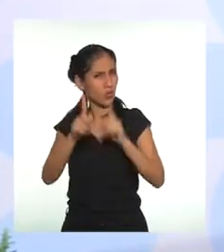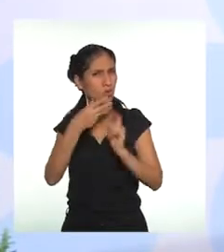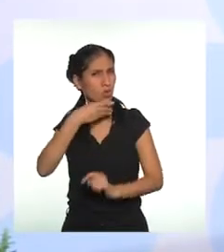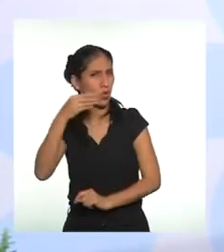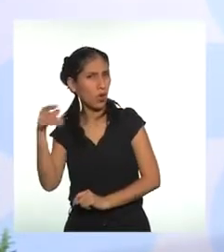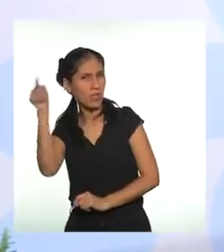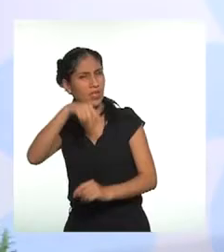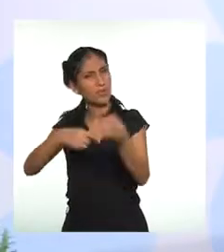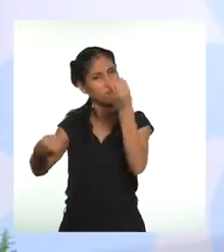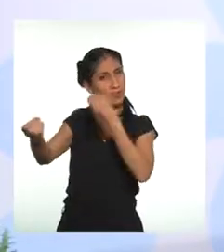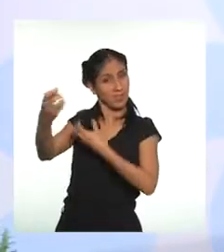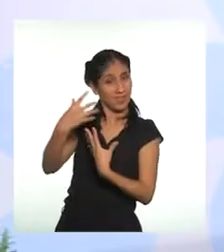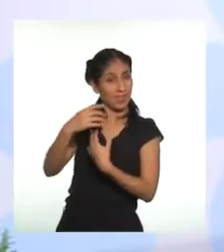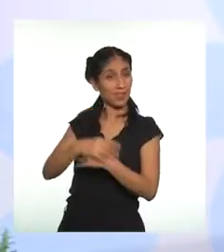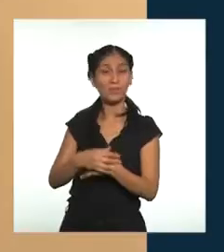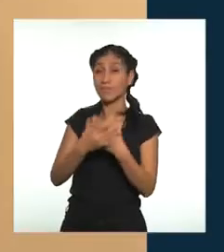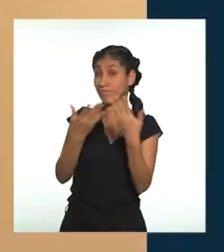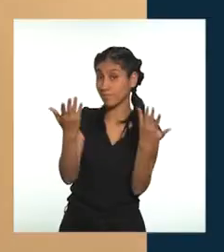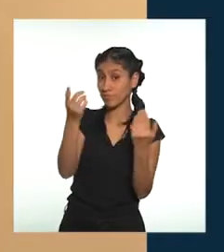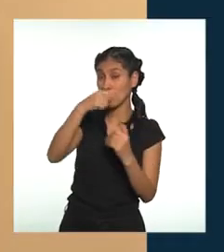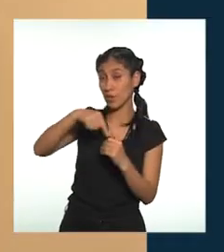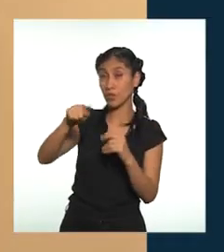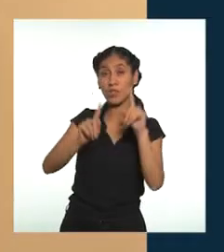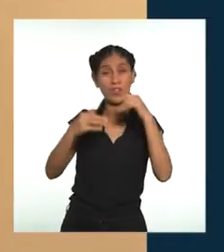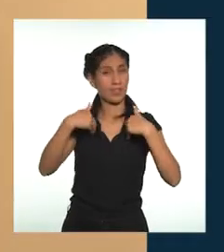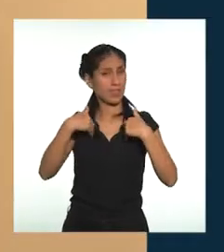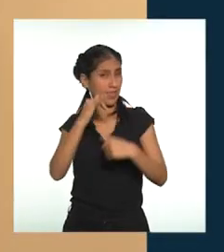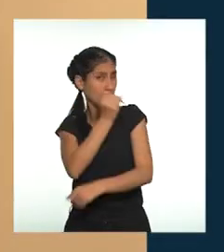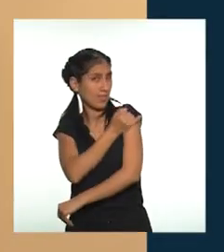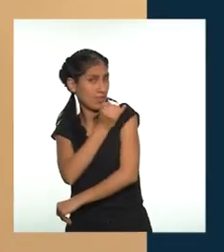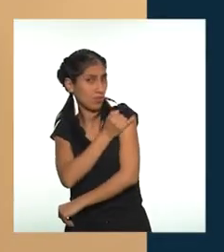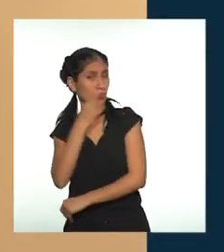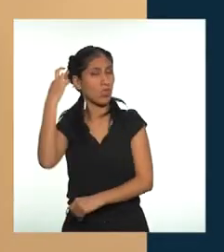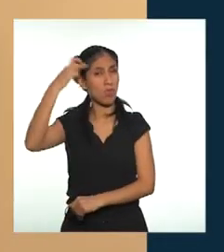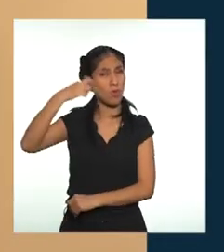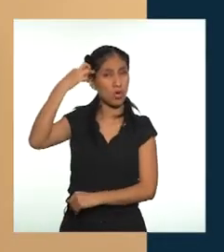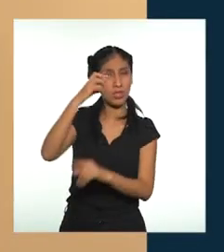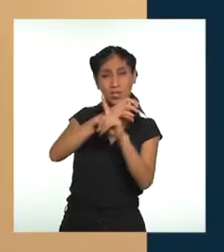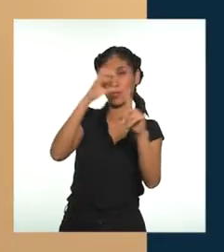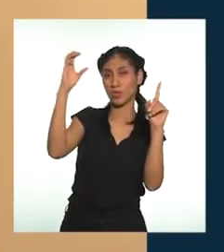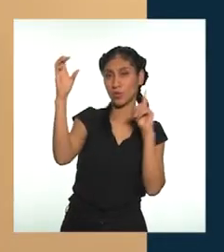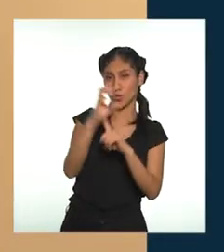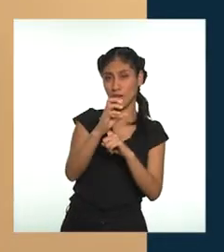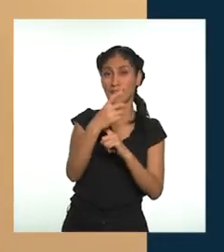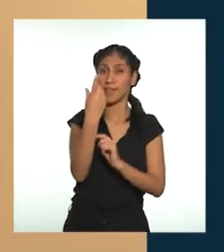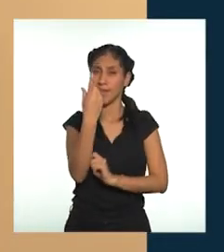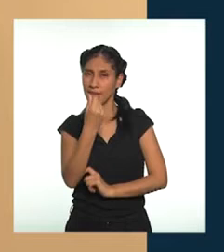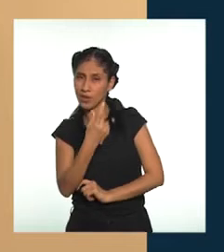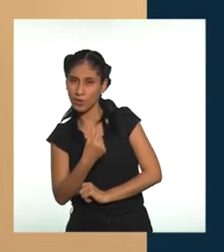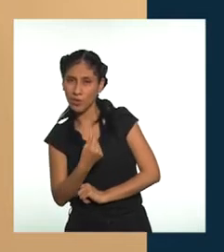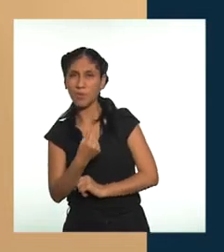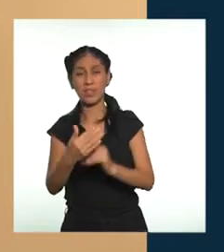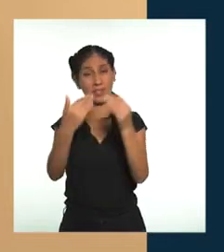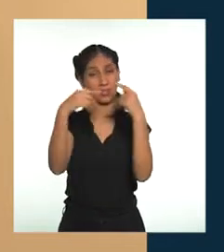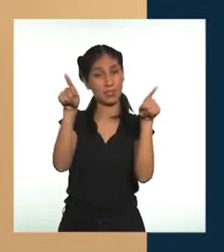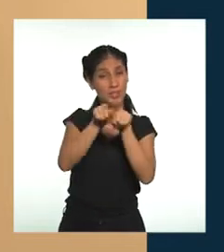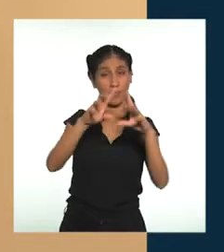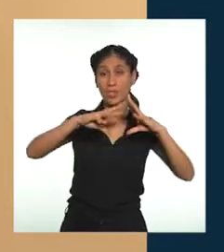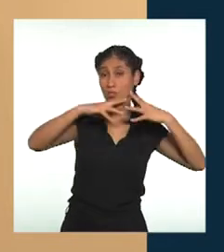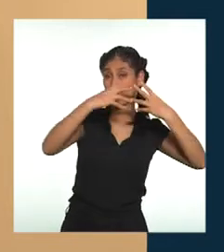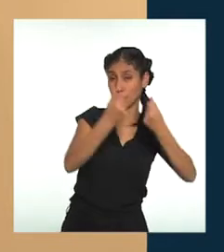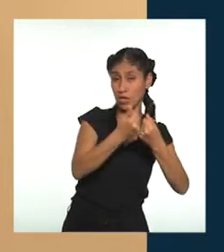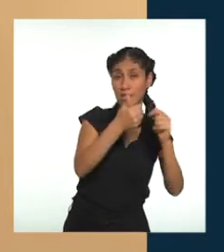algunos estudiantes nos contaron sobre eso. Tienen instituciones políticas, culturales, económicas